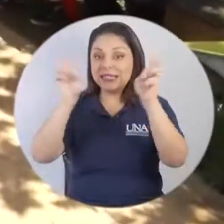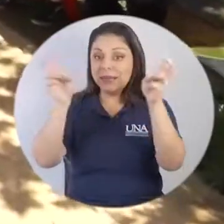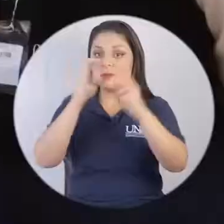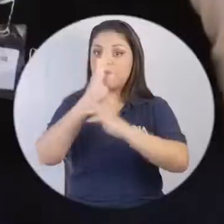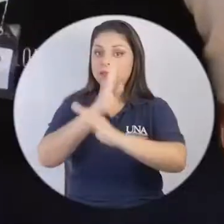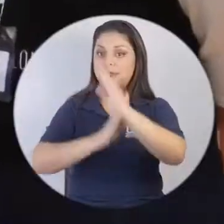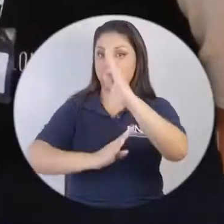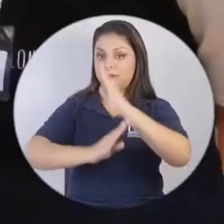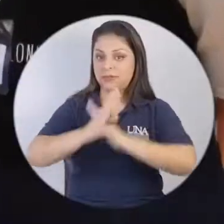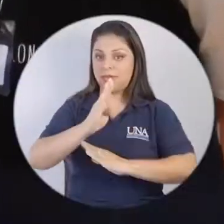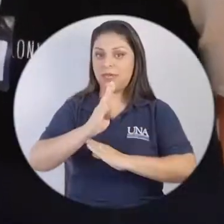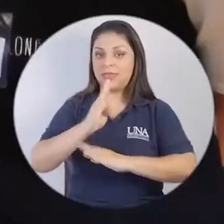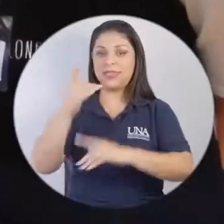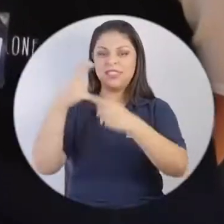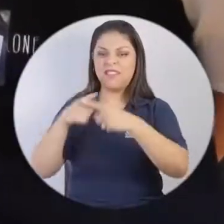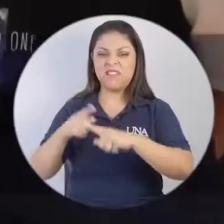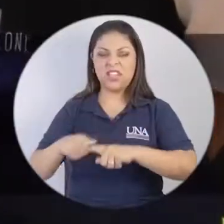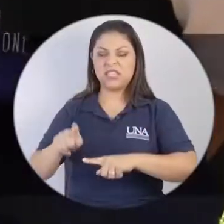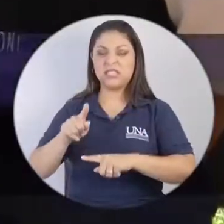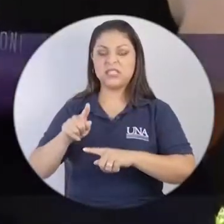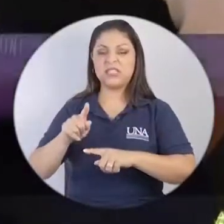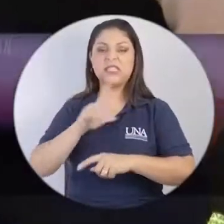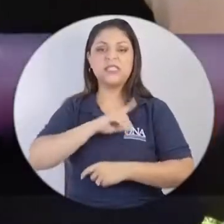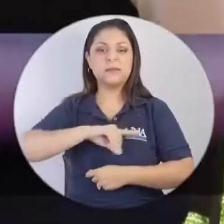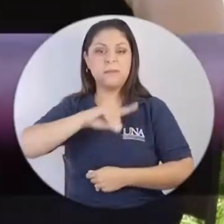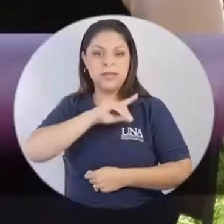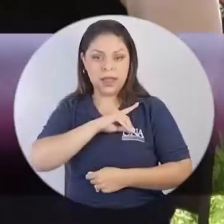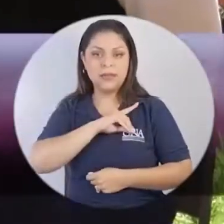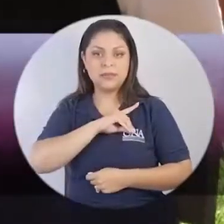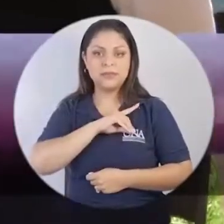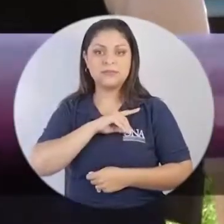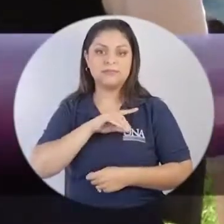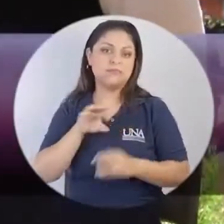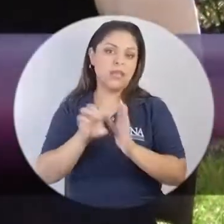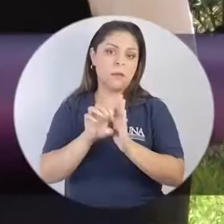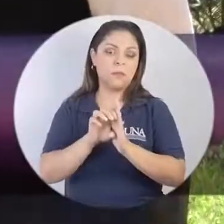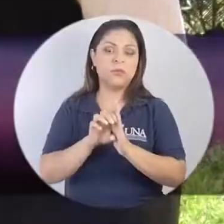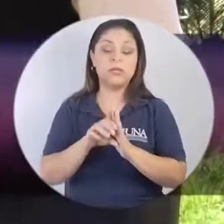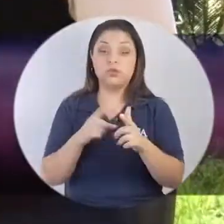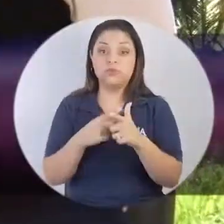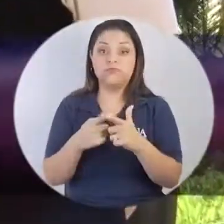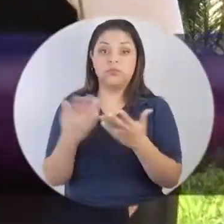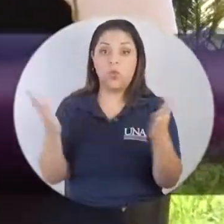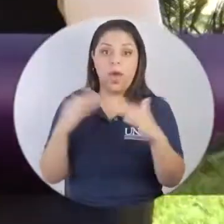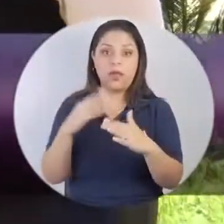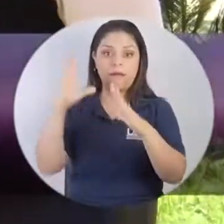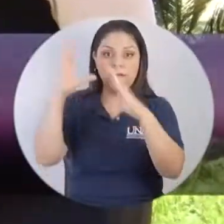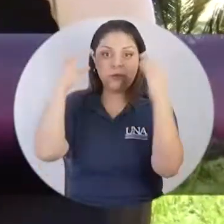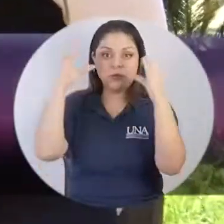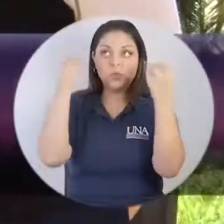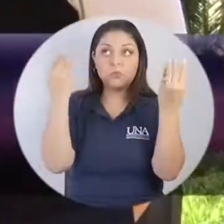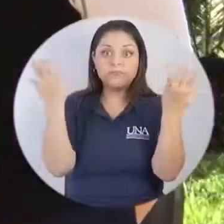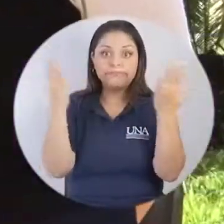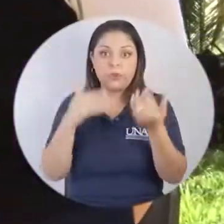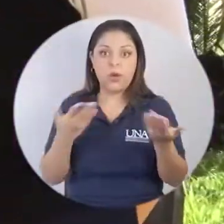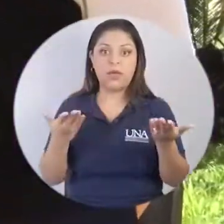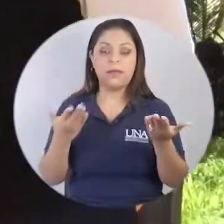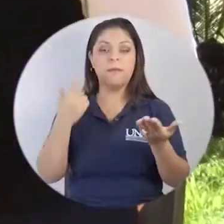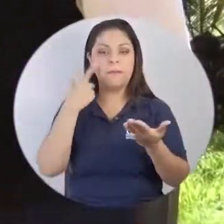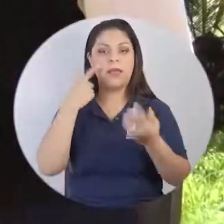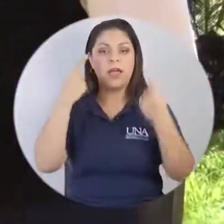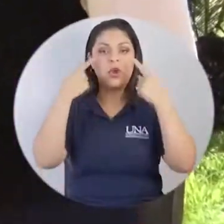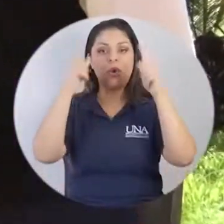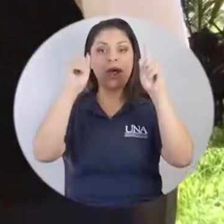discapacidad a nivel de todas las disciplinas, ¿verdad?, de un trabajo, un eje transversal, pues lógicamente carecemos, ¿verdad?, de la información requerida